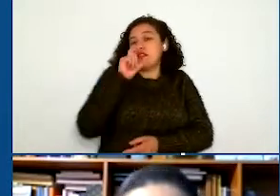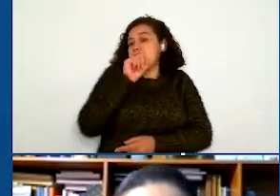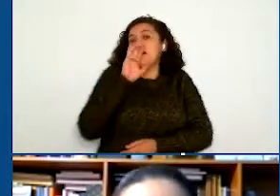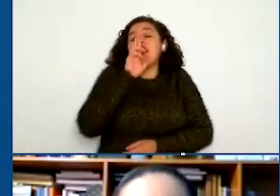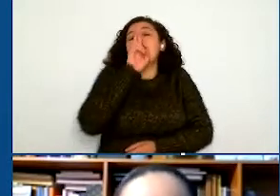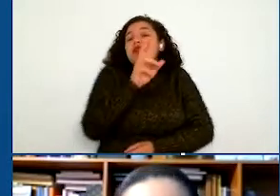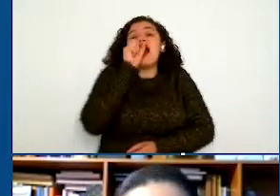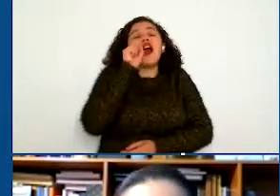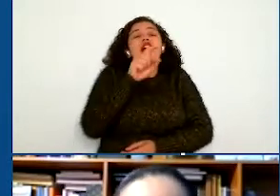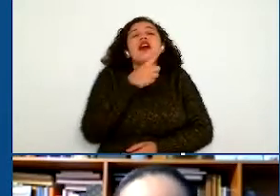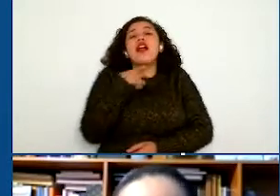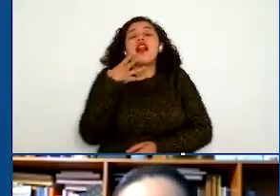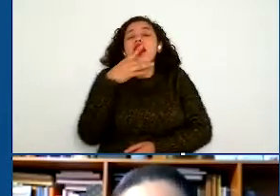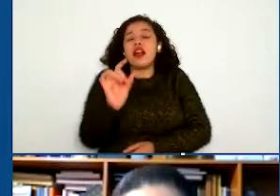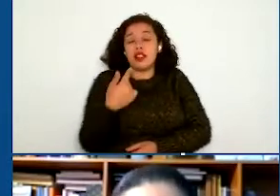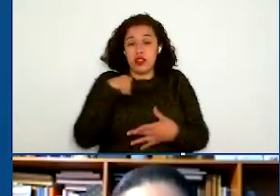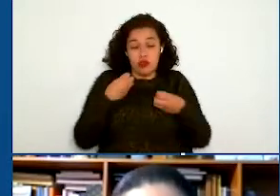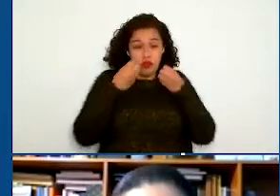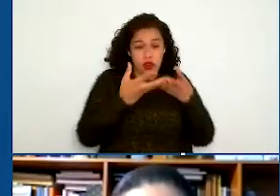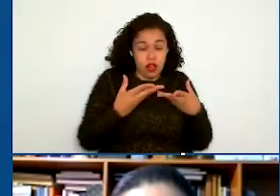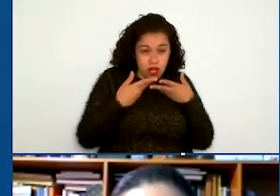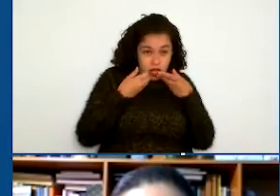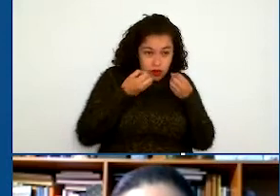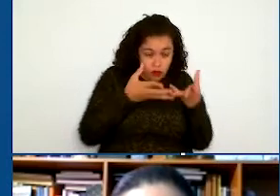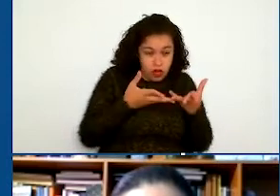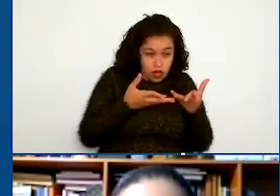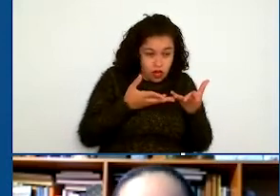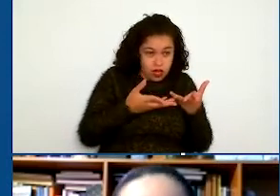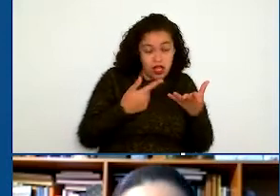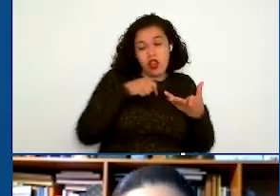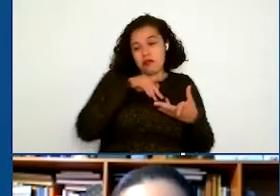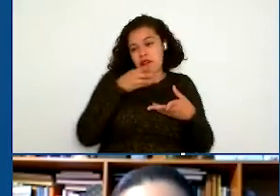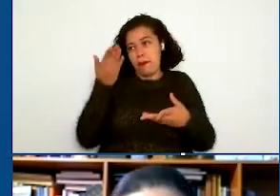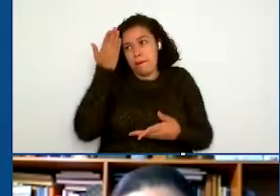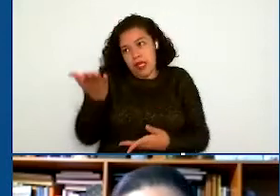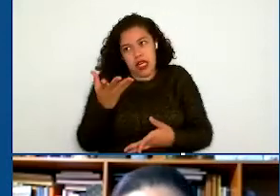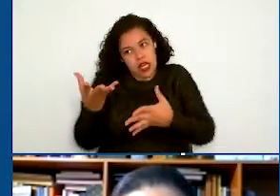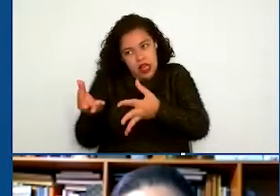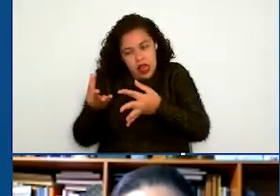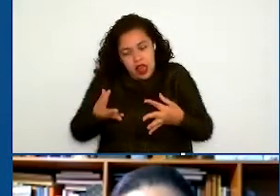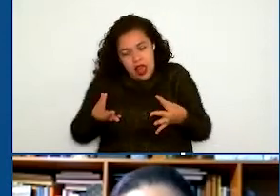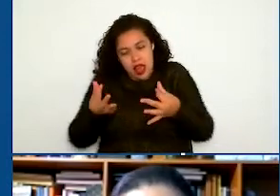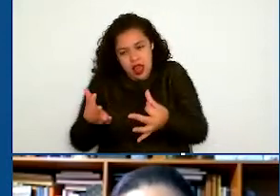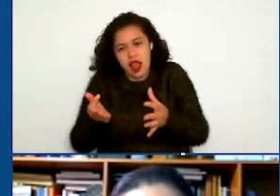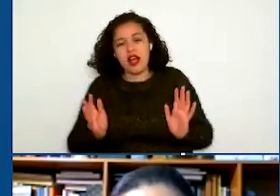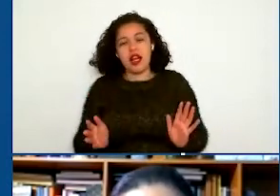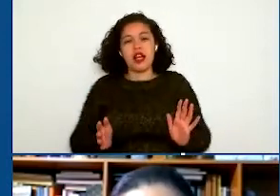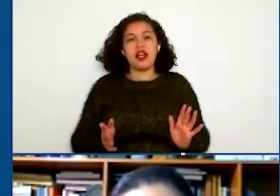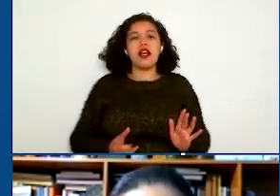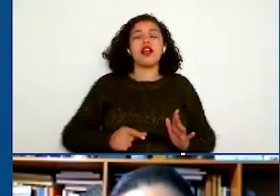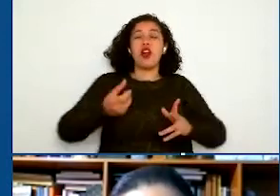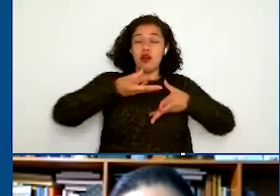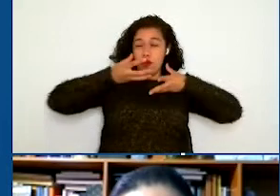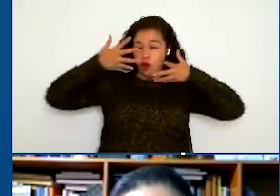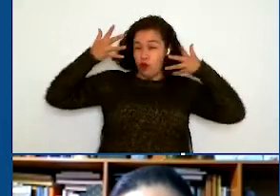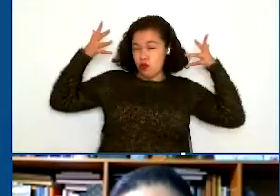respuesta. Si yo doy calidad, pido calidad. Okay. Y pido no la cantidad,